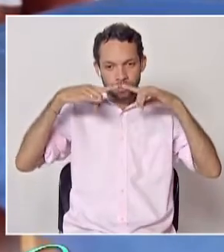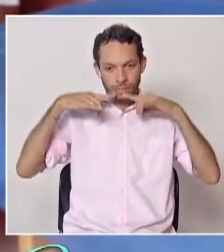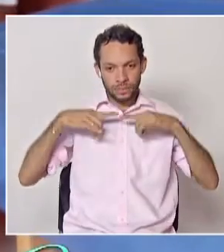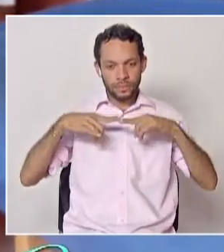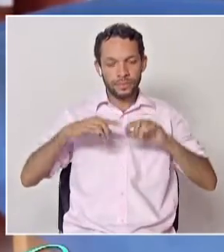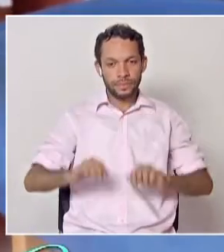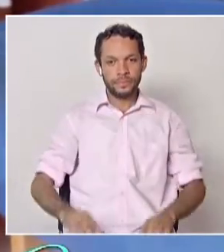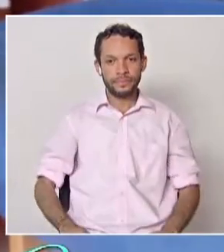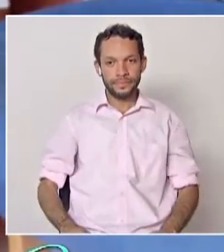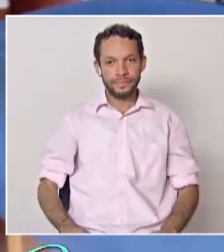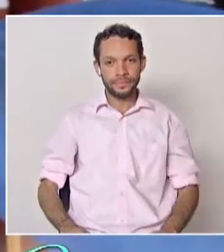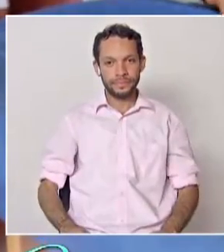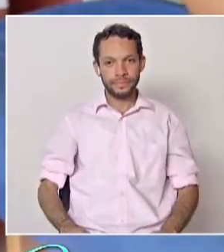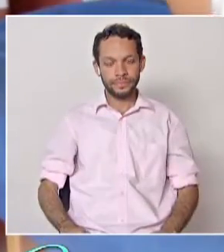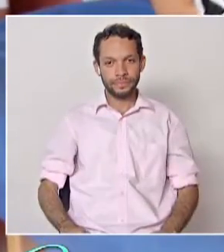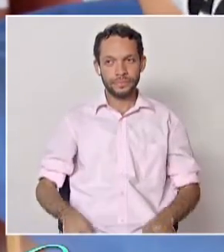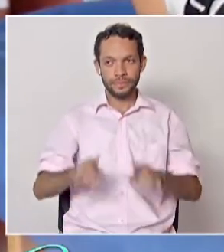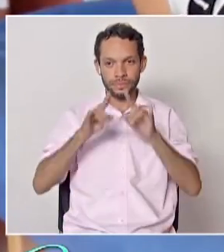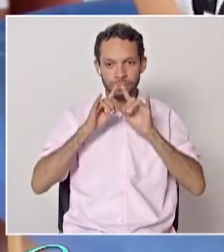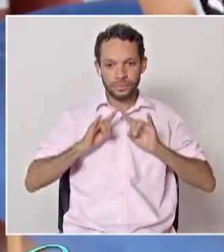Inhala, exhala.